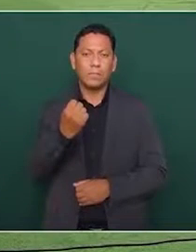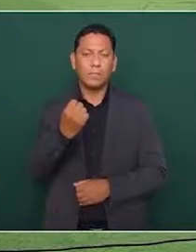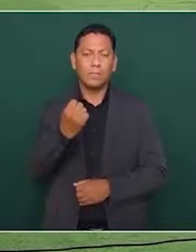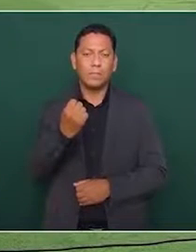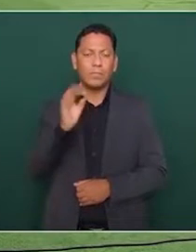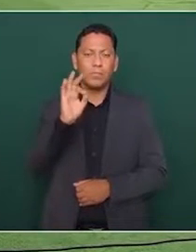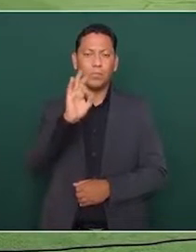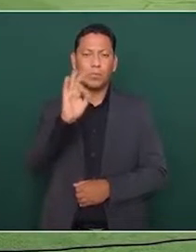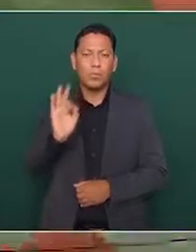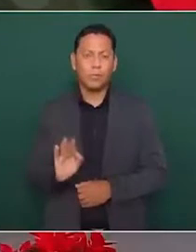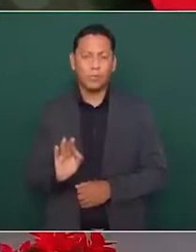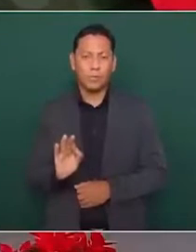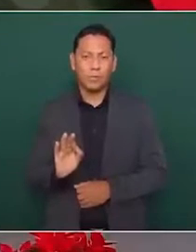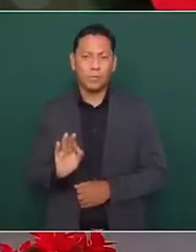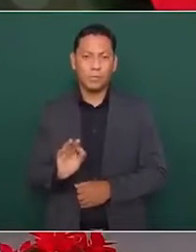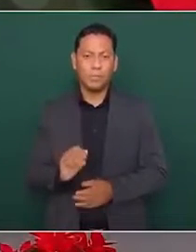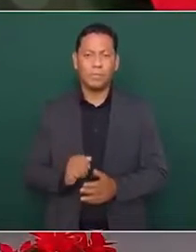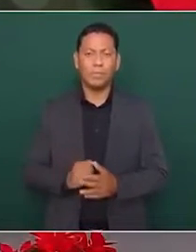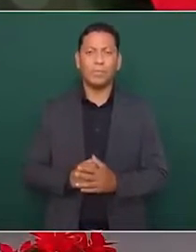169%.